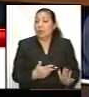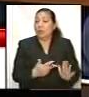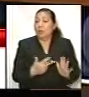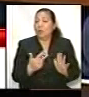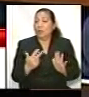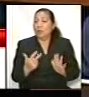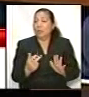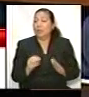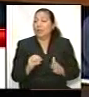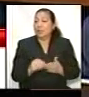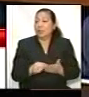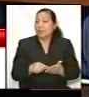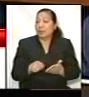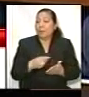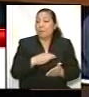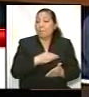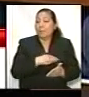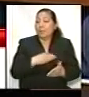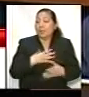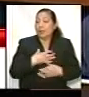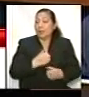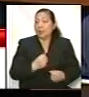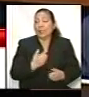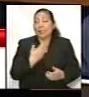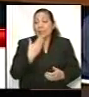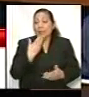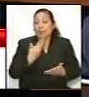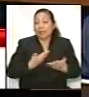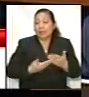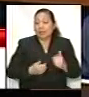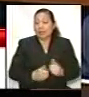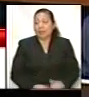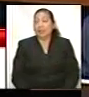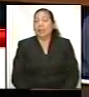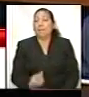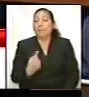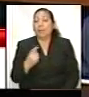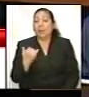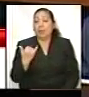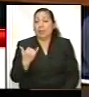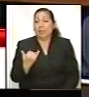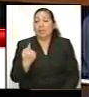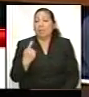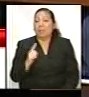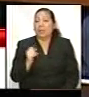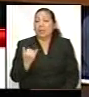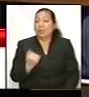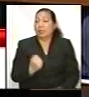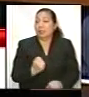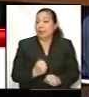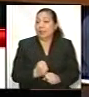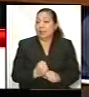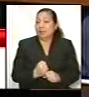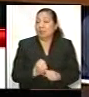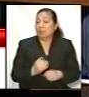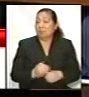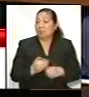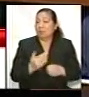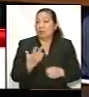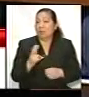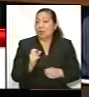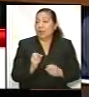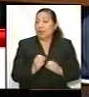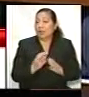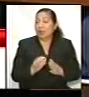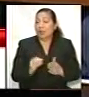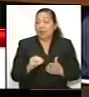27688 son emitidas por el Ministerio de Salud o quien sea delegado por este para dicha función en un plazo de 30